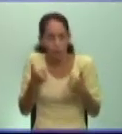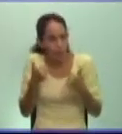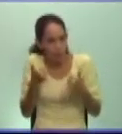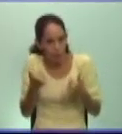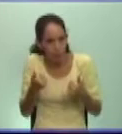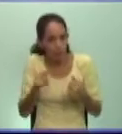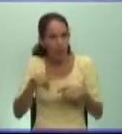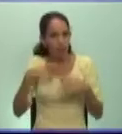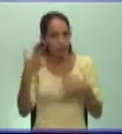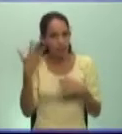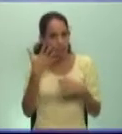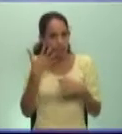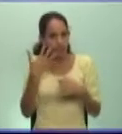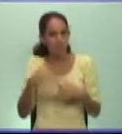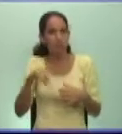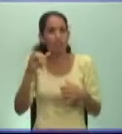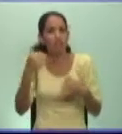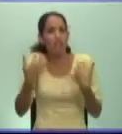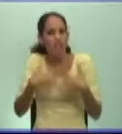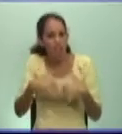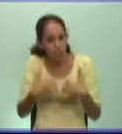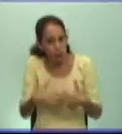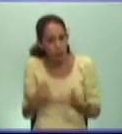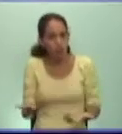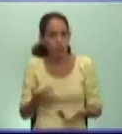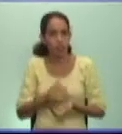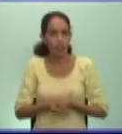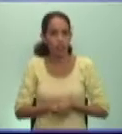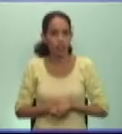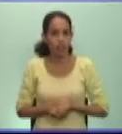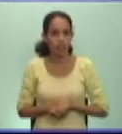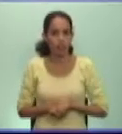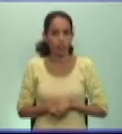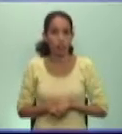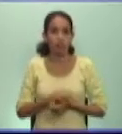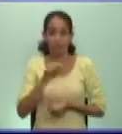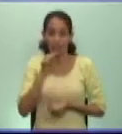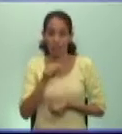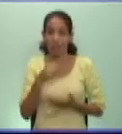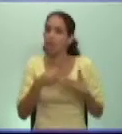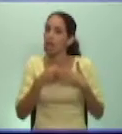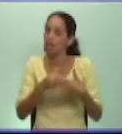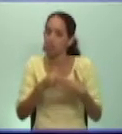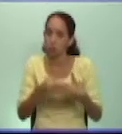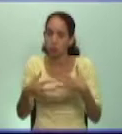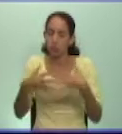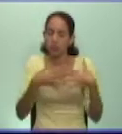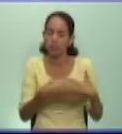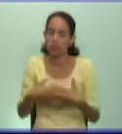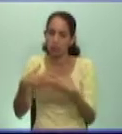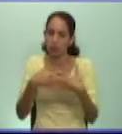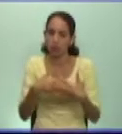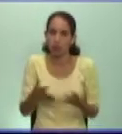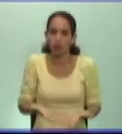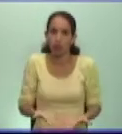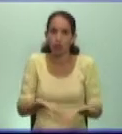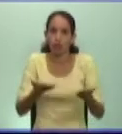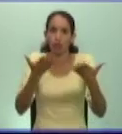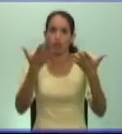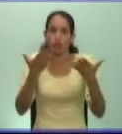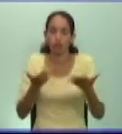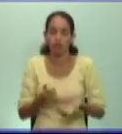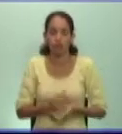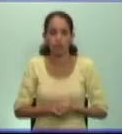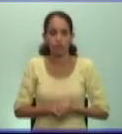tuvo la industria. Y vimos cómo esto impulsó el propio desarrollo capitalista en los Estados Unidos. Pero había una